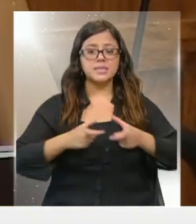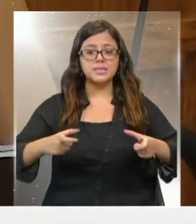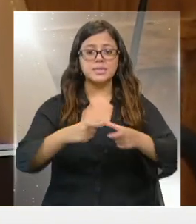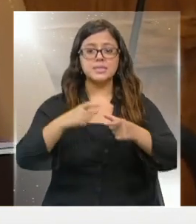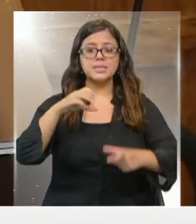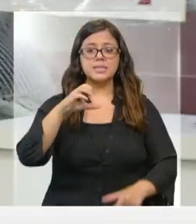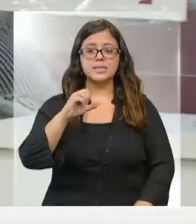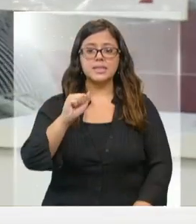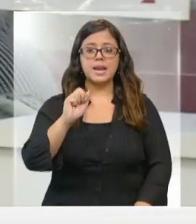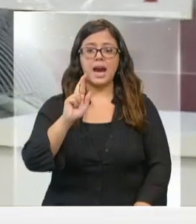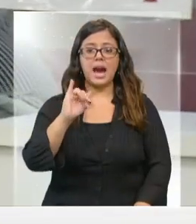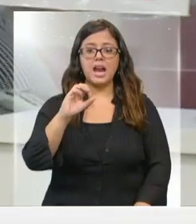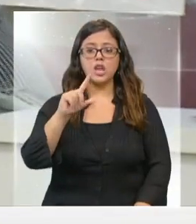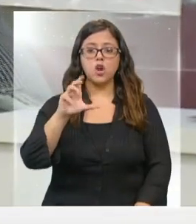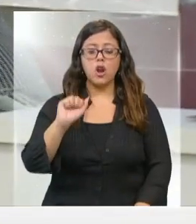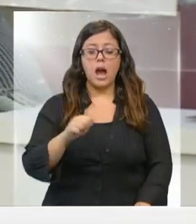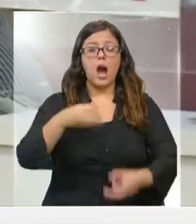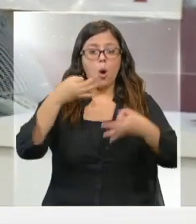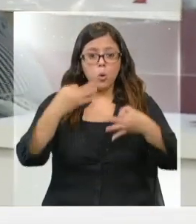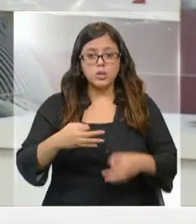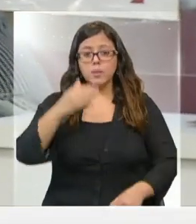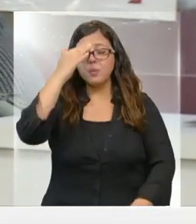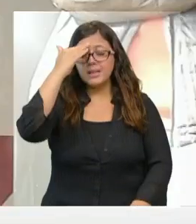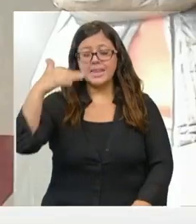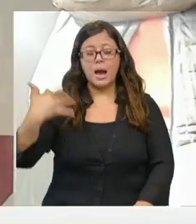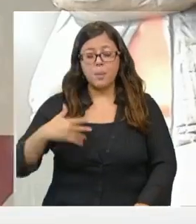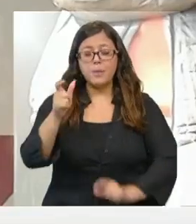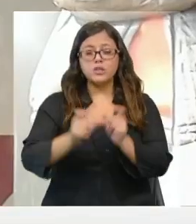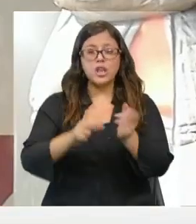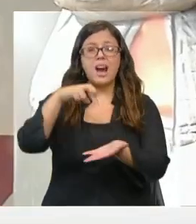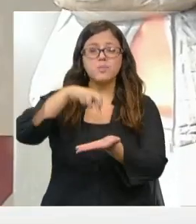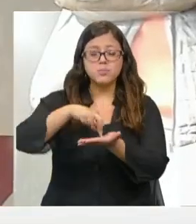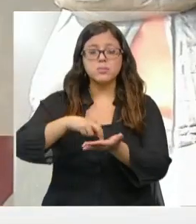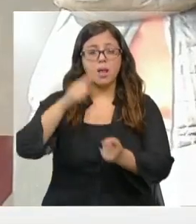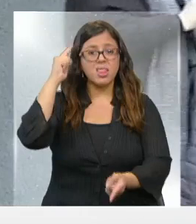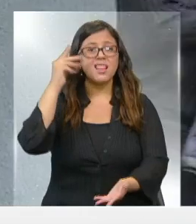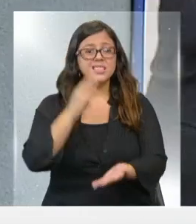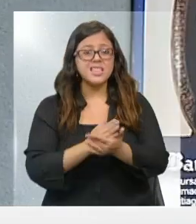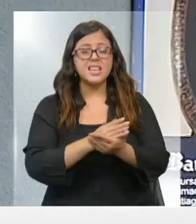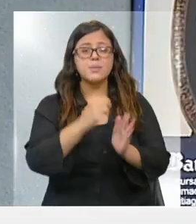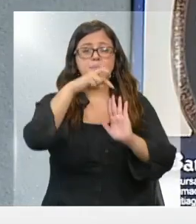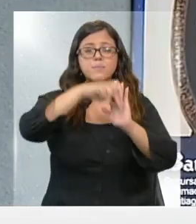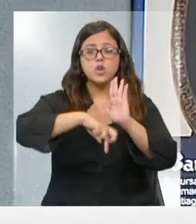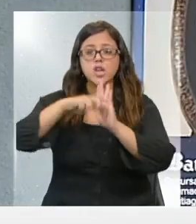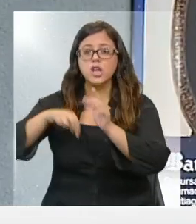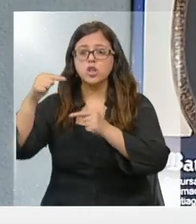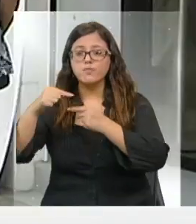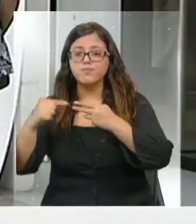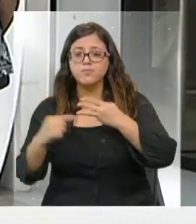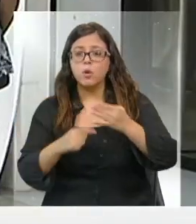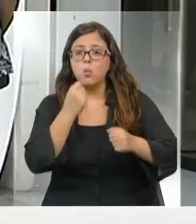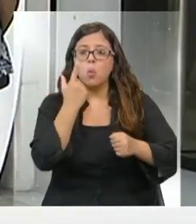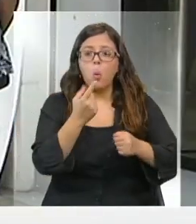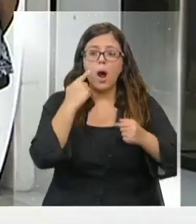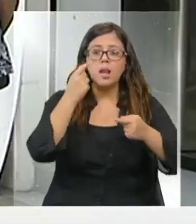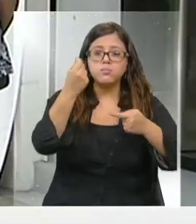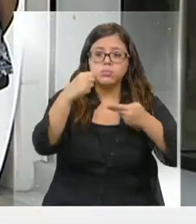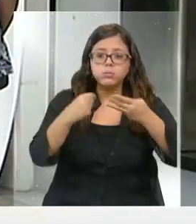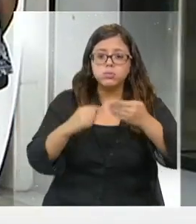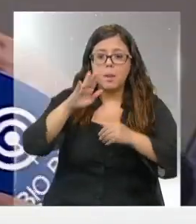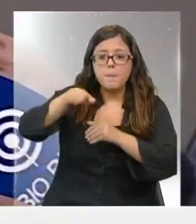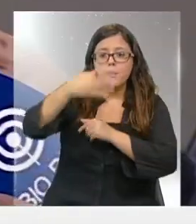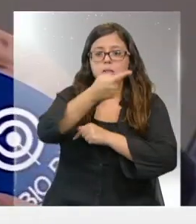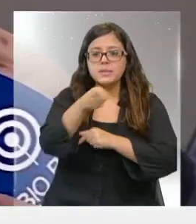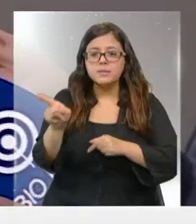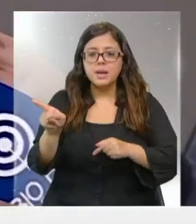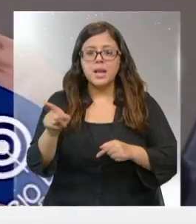Carol Cariola. Esto en días claves. Los parlamentarios deberán decidir qué proyectos serán revisados las próximas semanas.